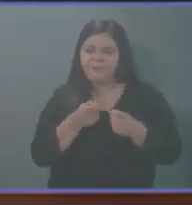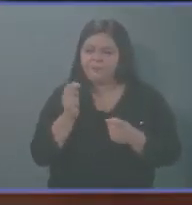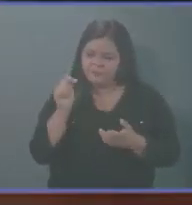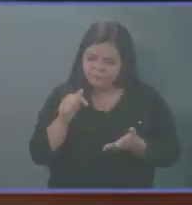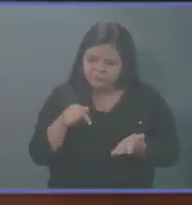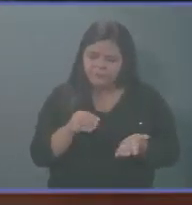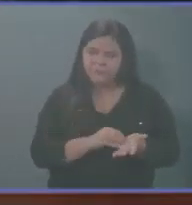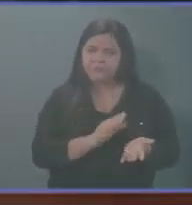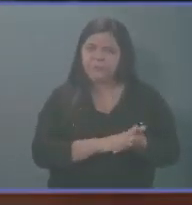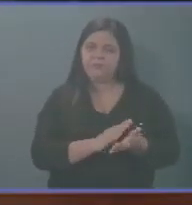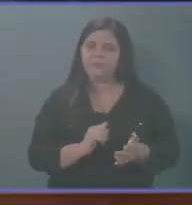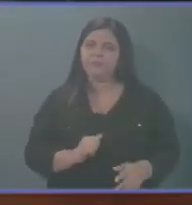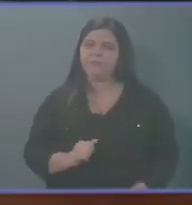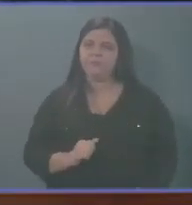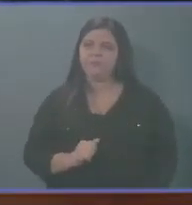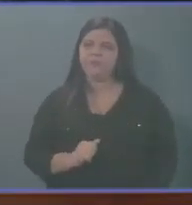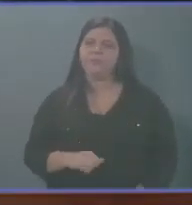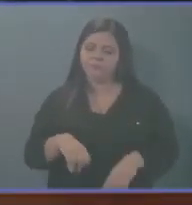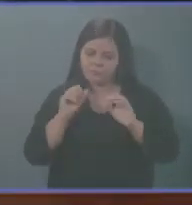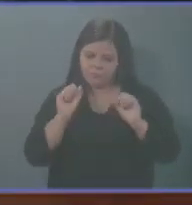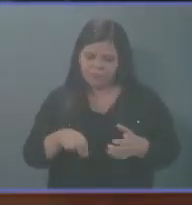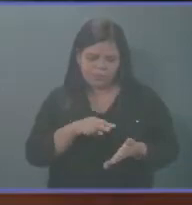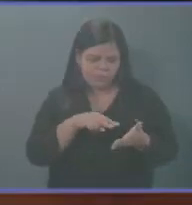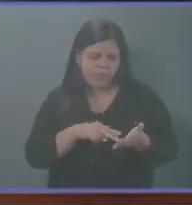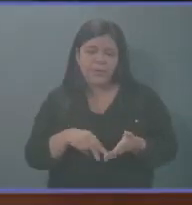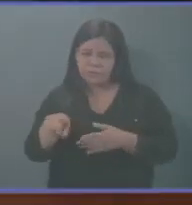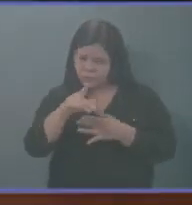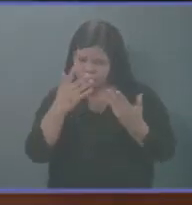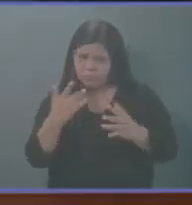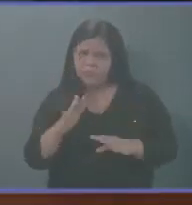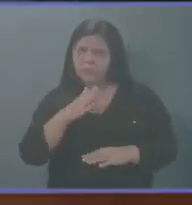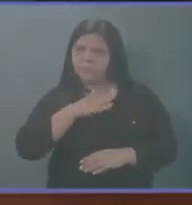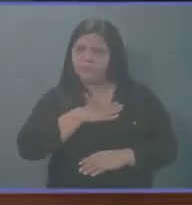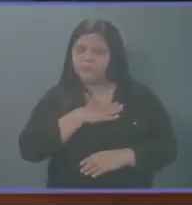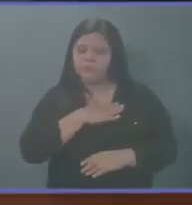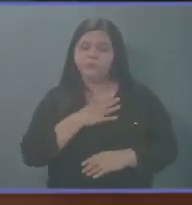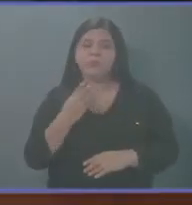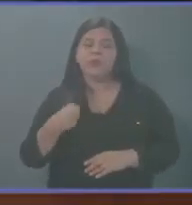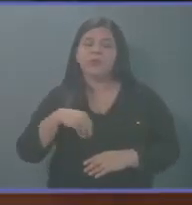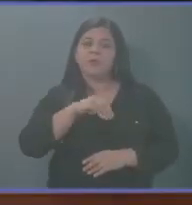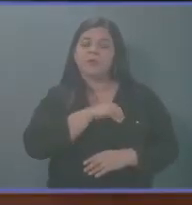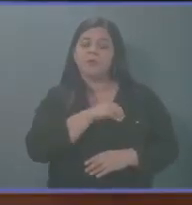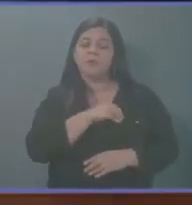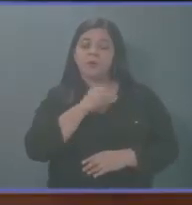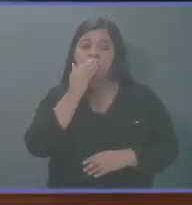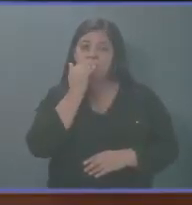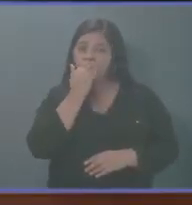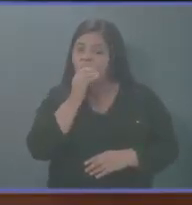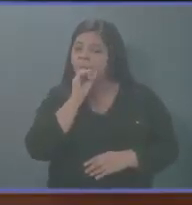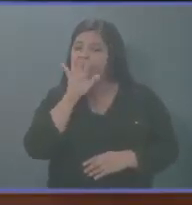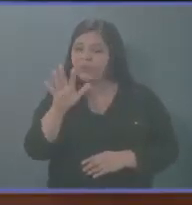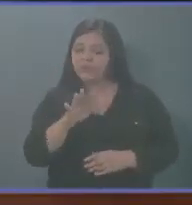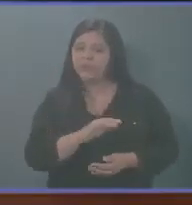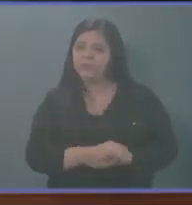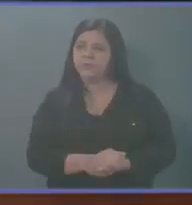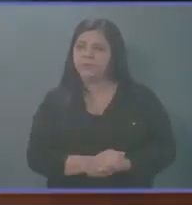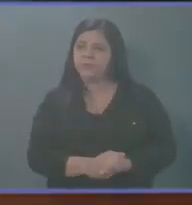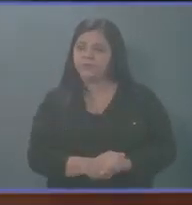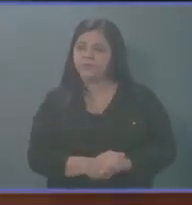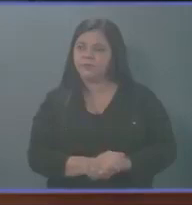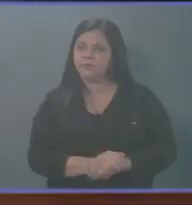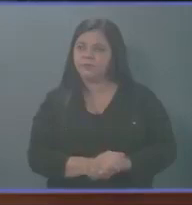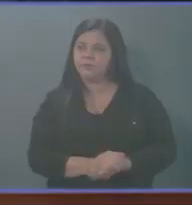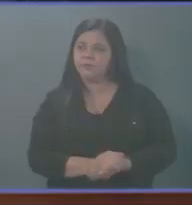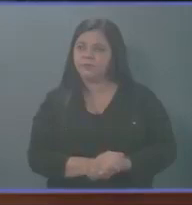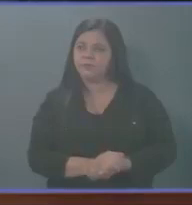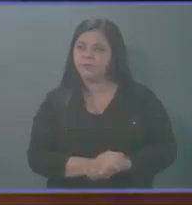está. Puedo leer, y algunos lo tienen, donde el doctor Quijano habla y dice